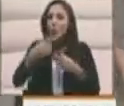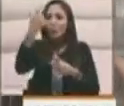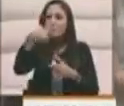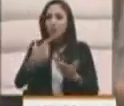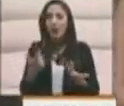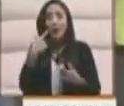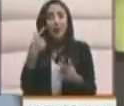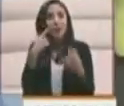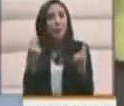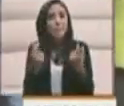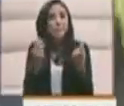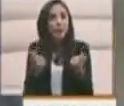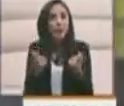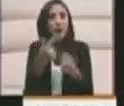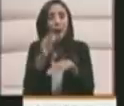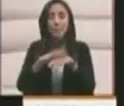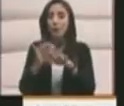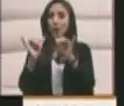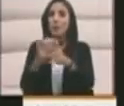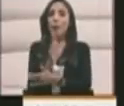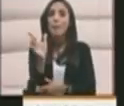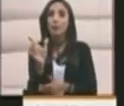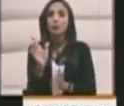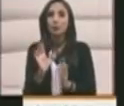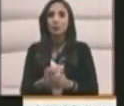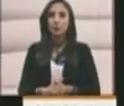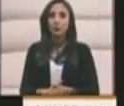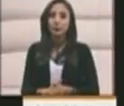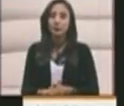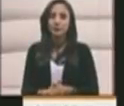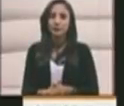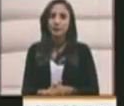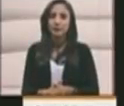que estar moca, porque puede ser de ahí mismo, del PSU.